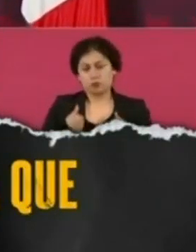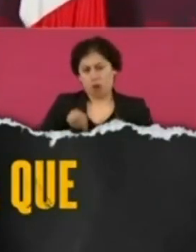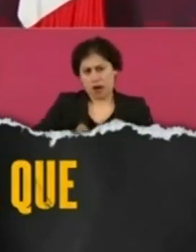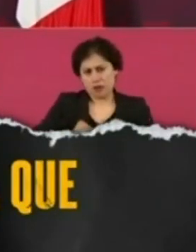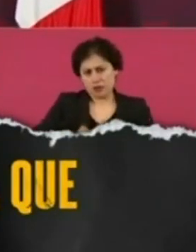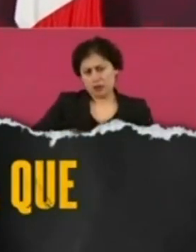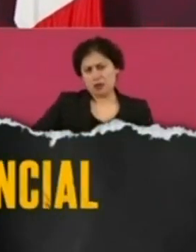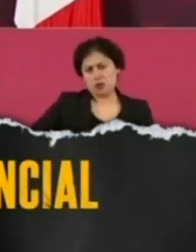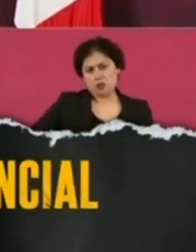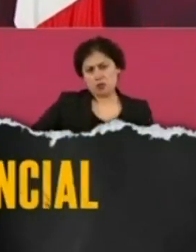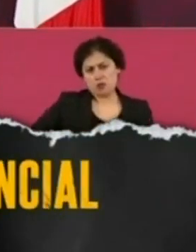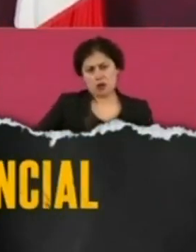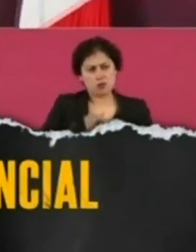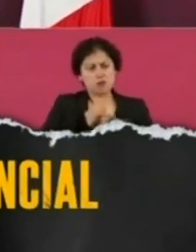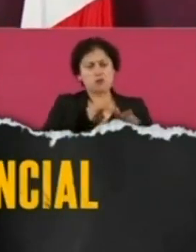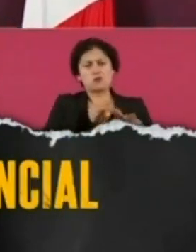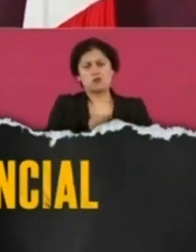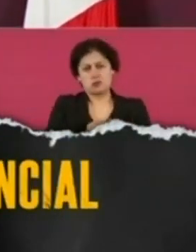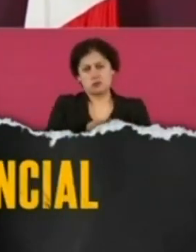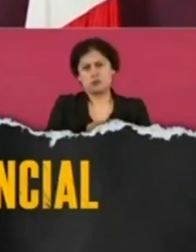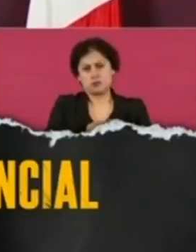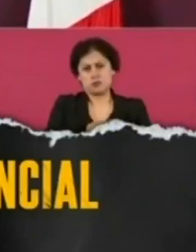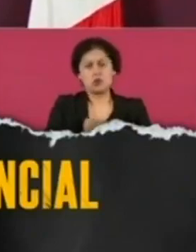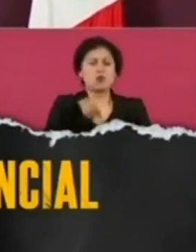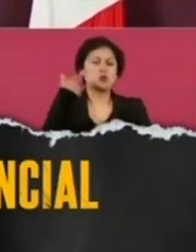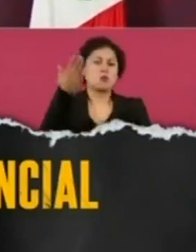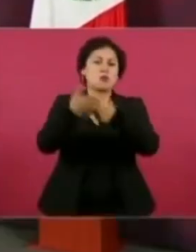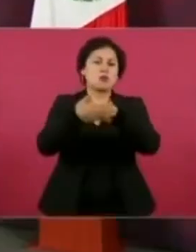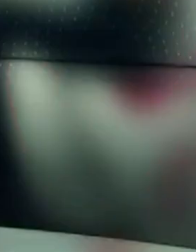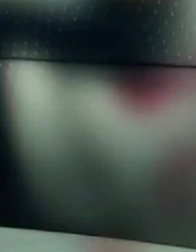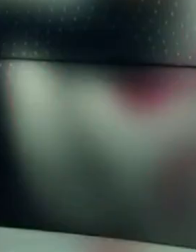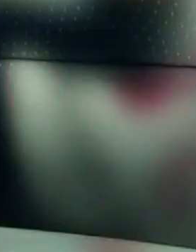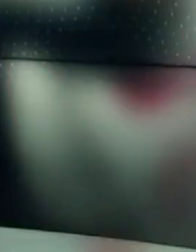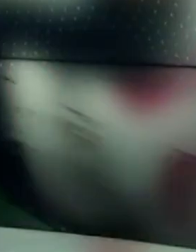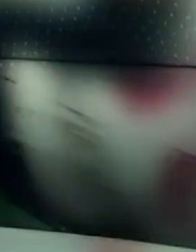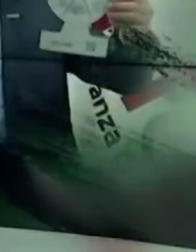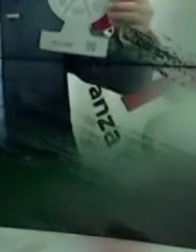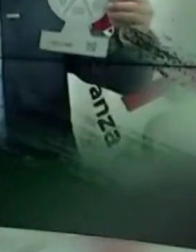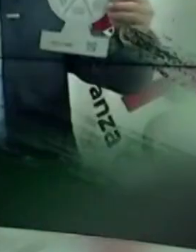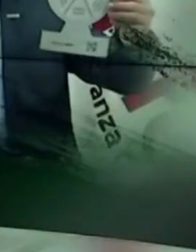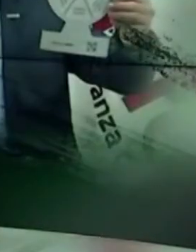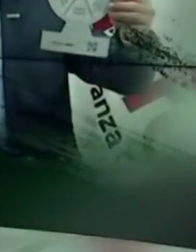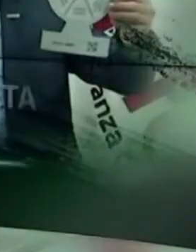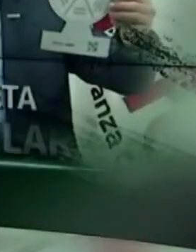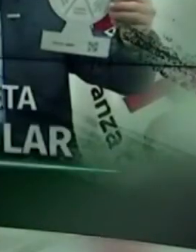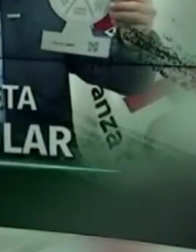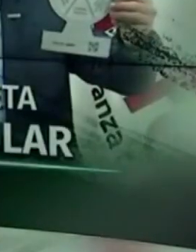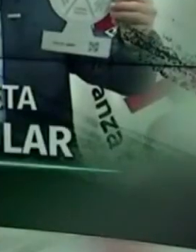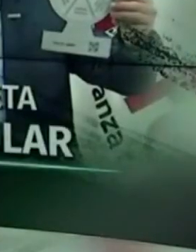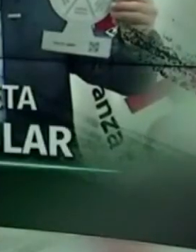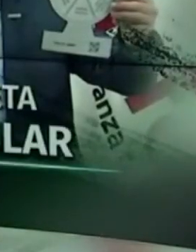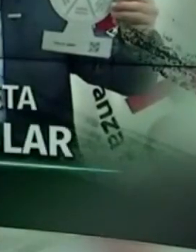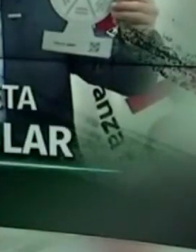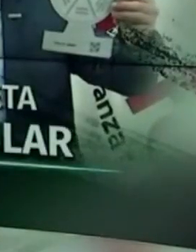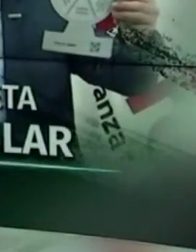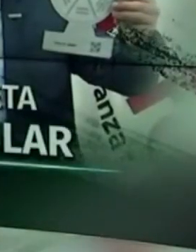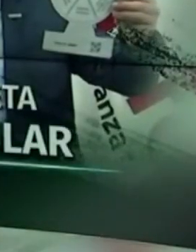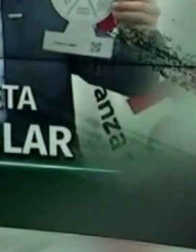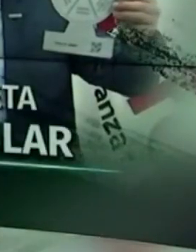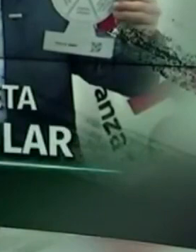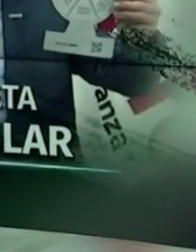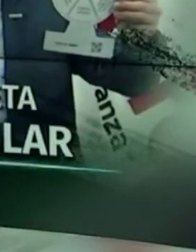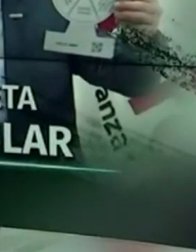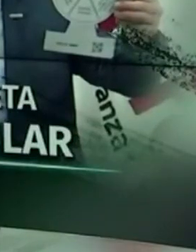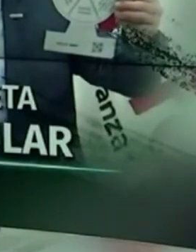gobernando hasta que entregue la banda presidencial. Bueno, el 6 de septiembre conocemos resultados, nombre del ganador